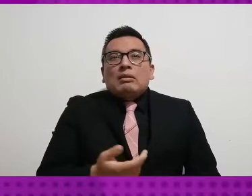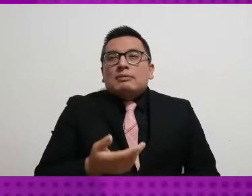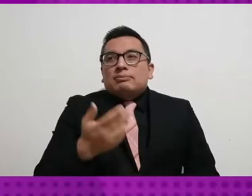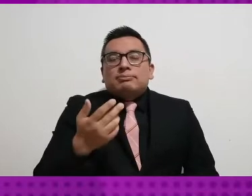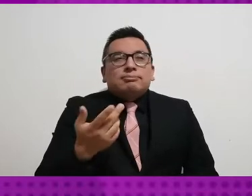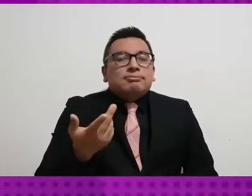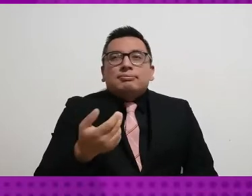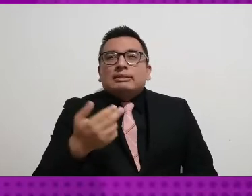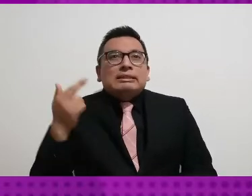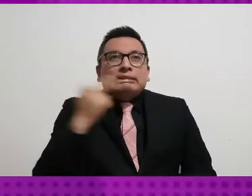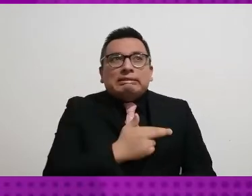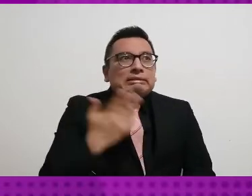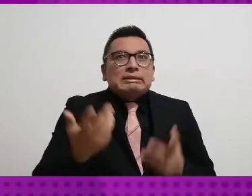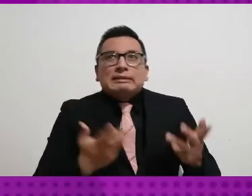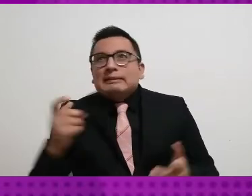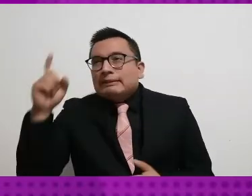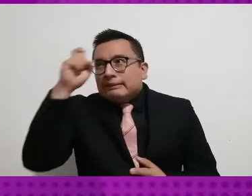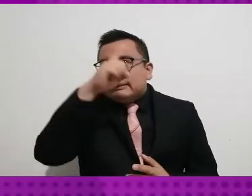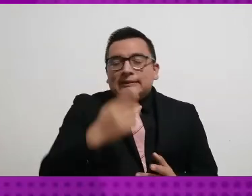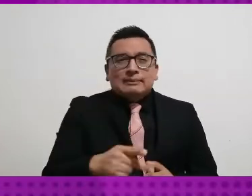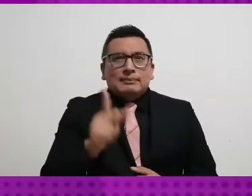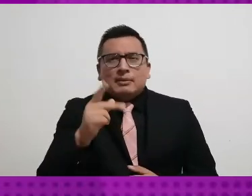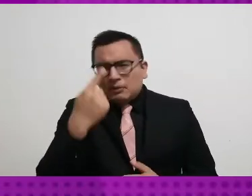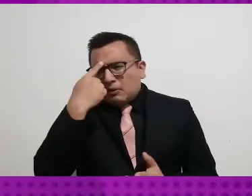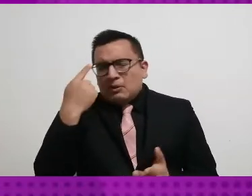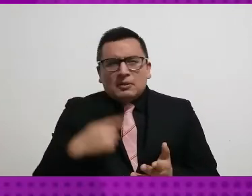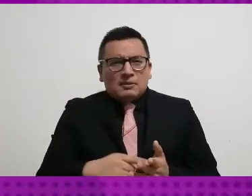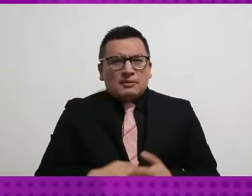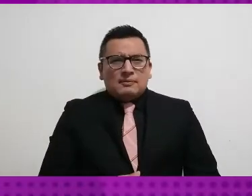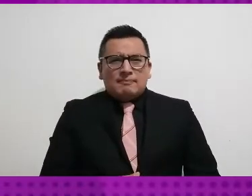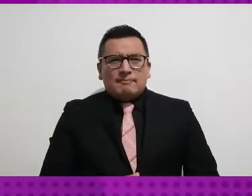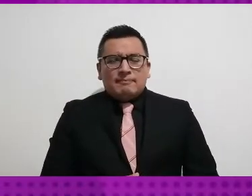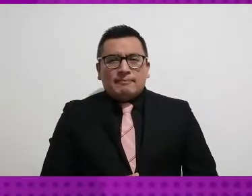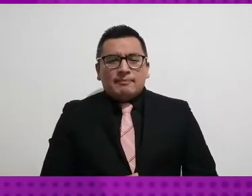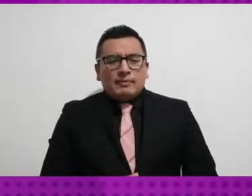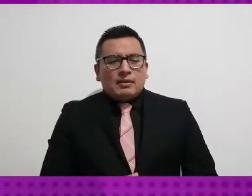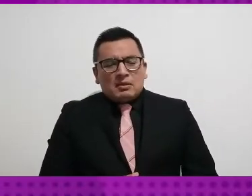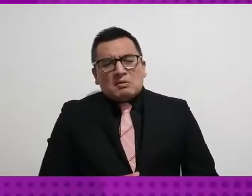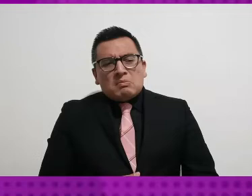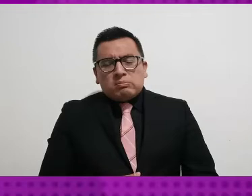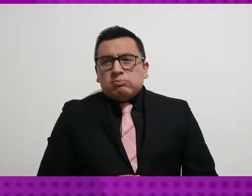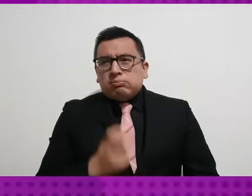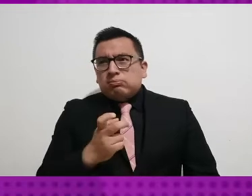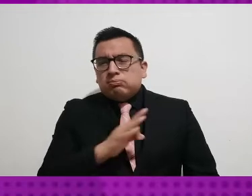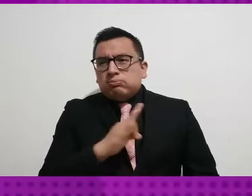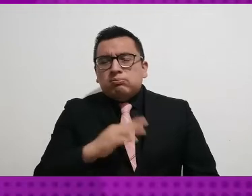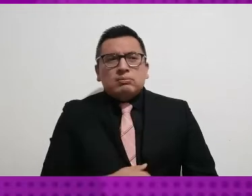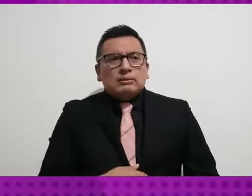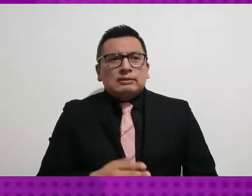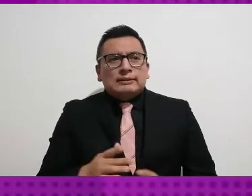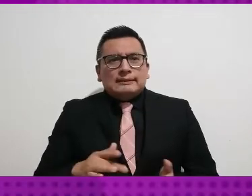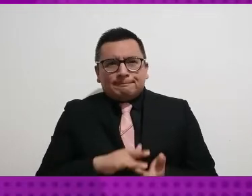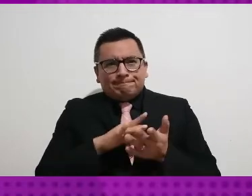que hay que ir cumpliendo y que a veces no alcanzas a juntar con el tiempo, pero yo creo que sí pudiera ser mejor